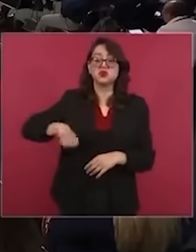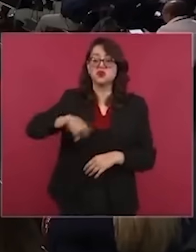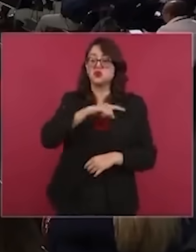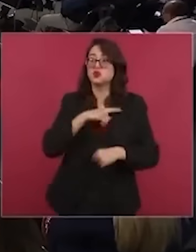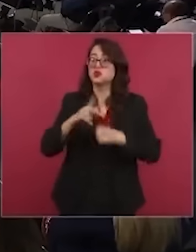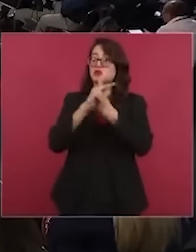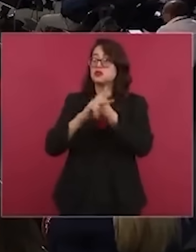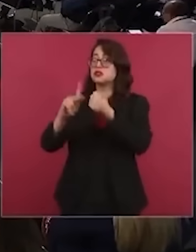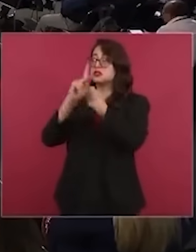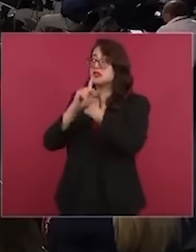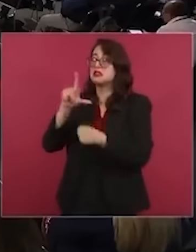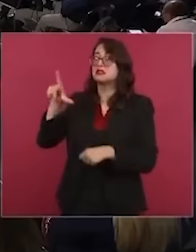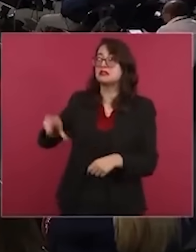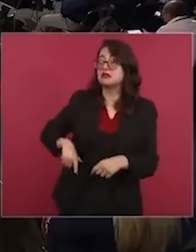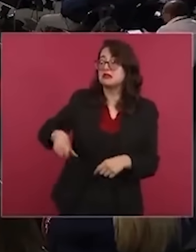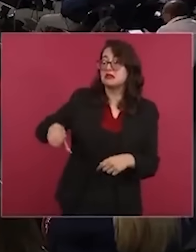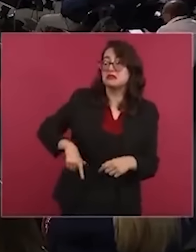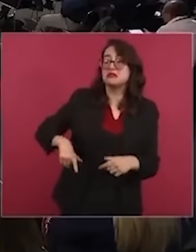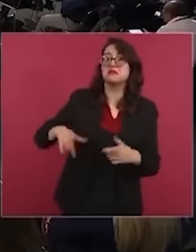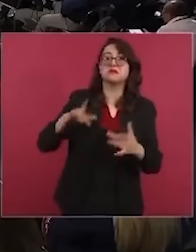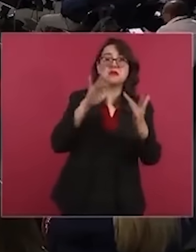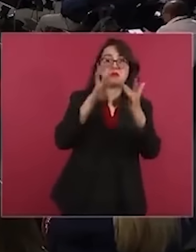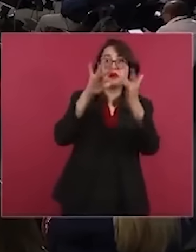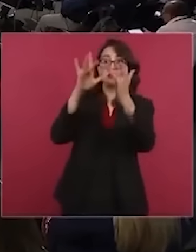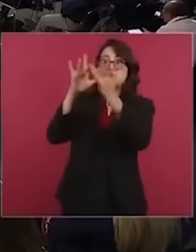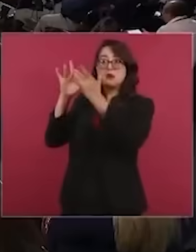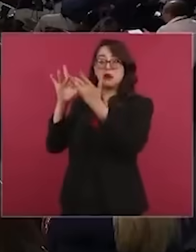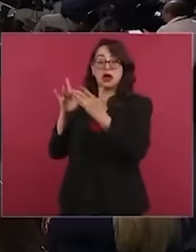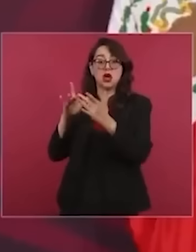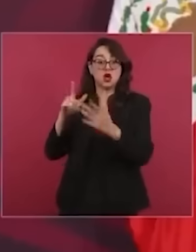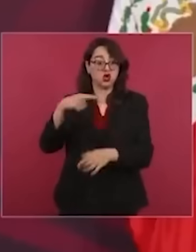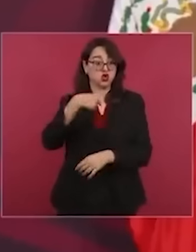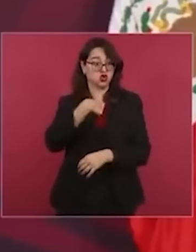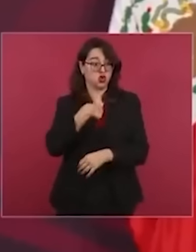yo como presidente siempre se ha hecho